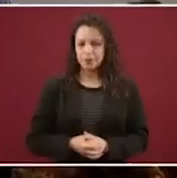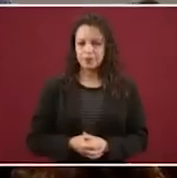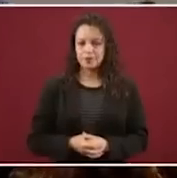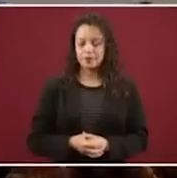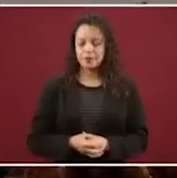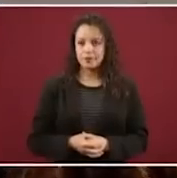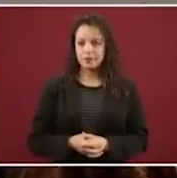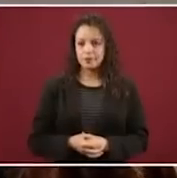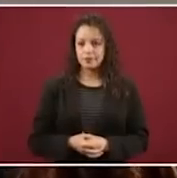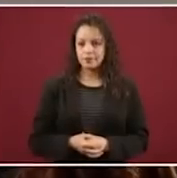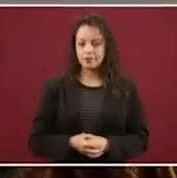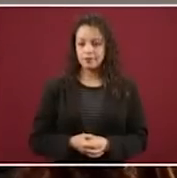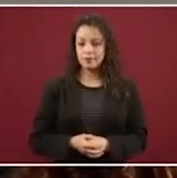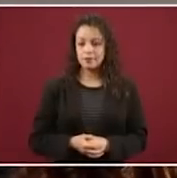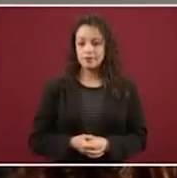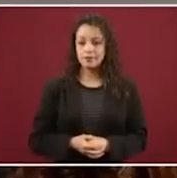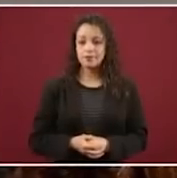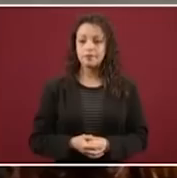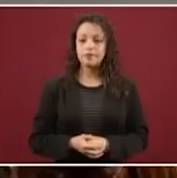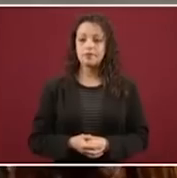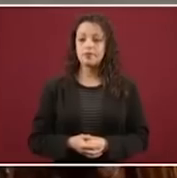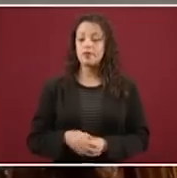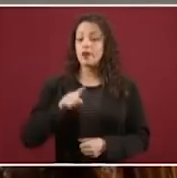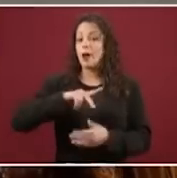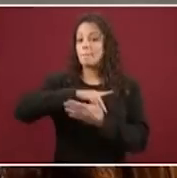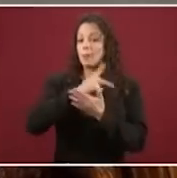Bien, el programa de bebederos que se llevó a cabo,